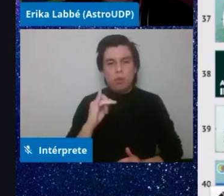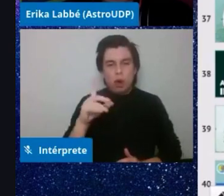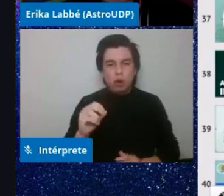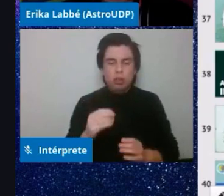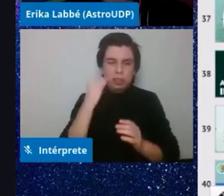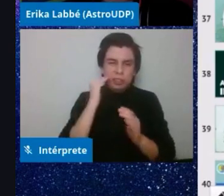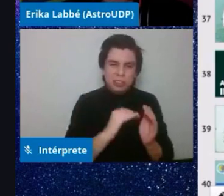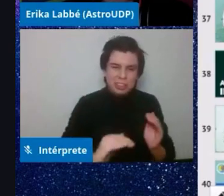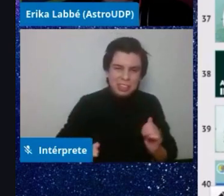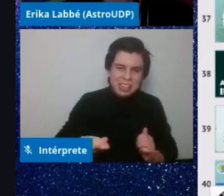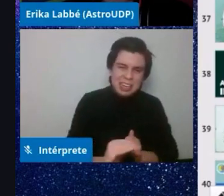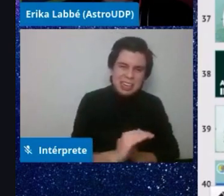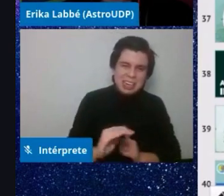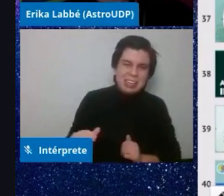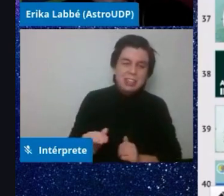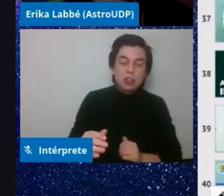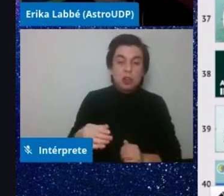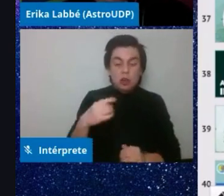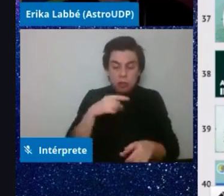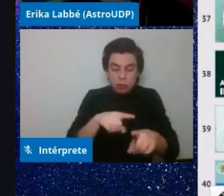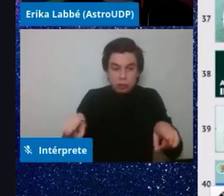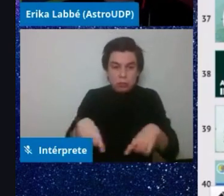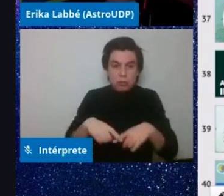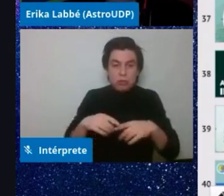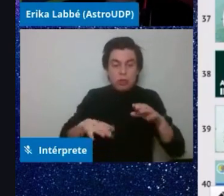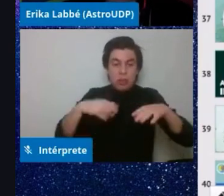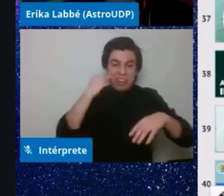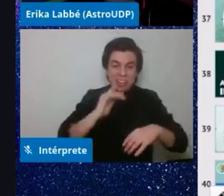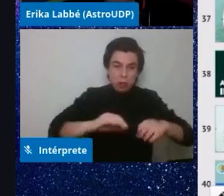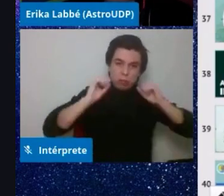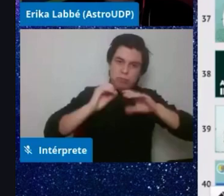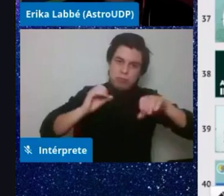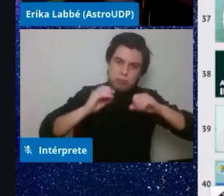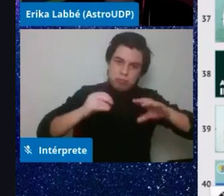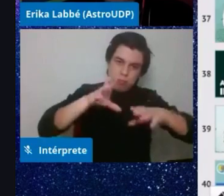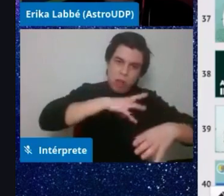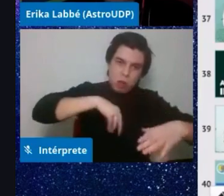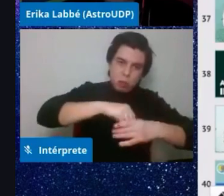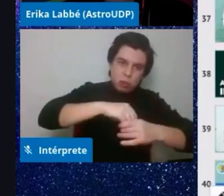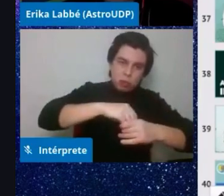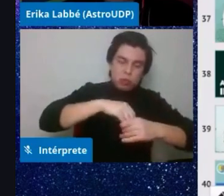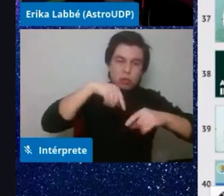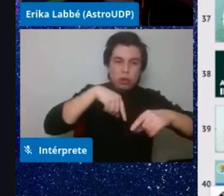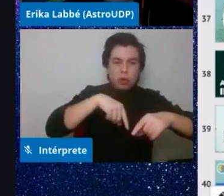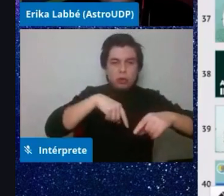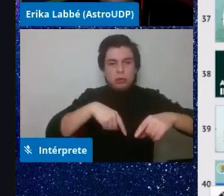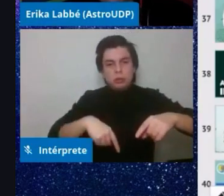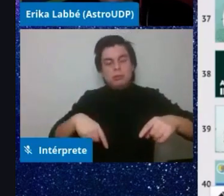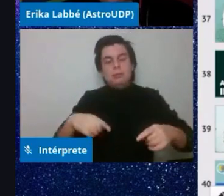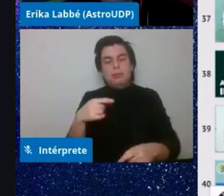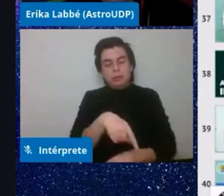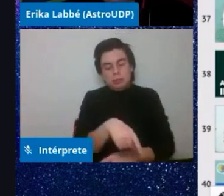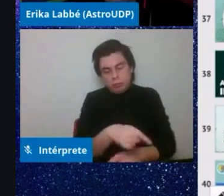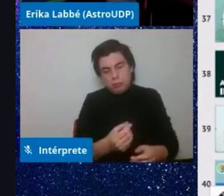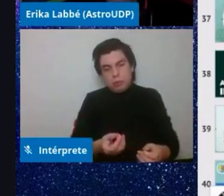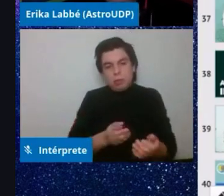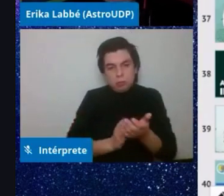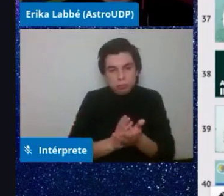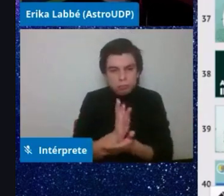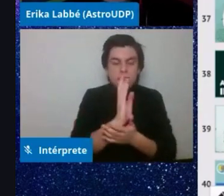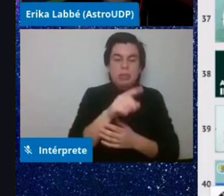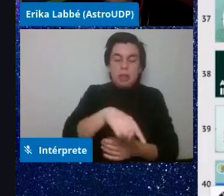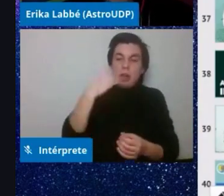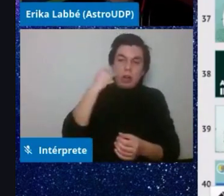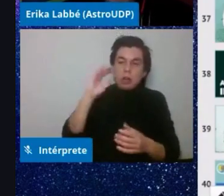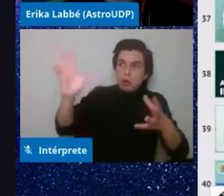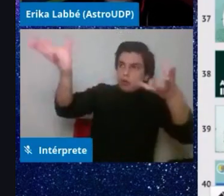o una niña absorbe mucho, y quizás un camino partir desde la infancia en la inclusión, los temas